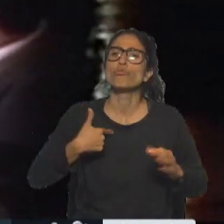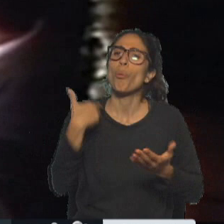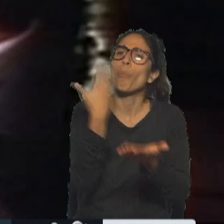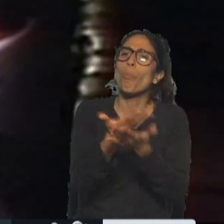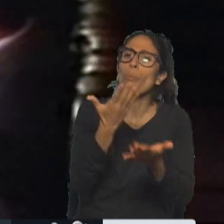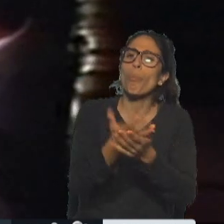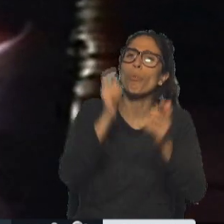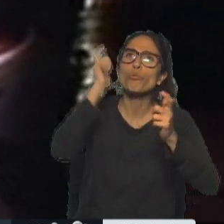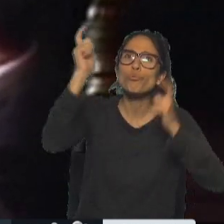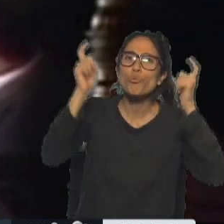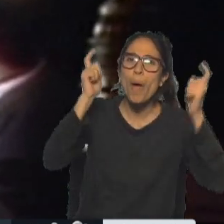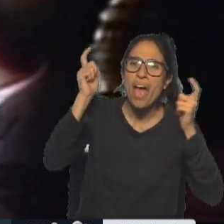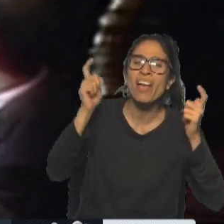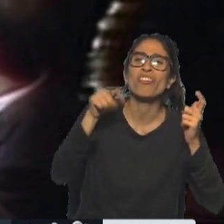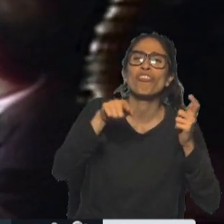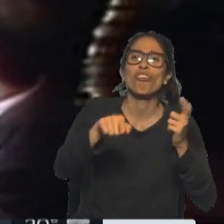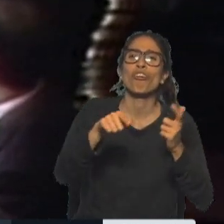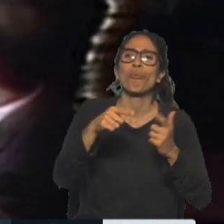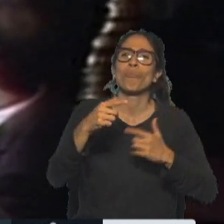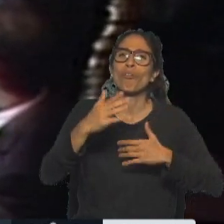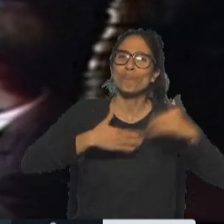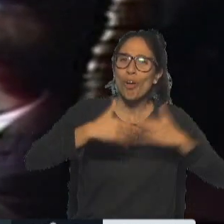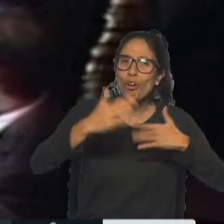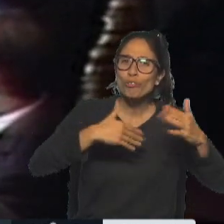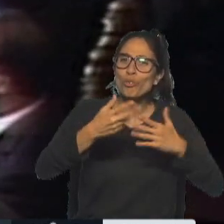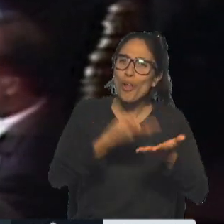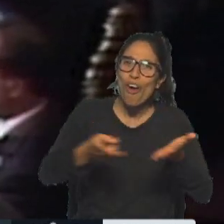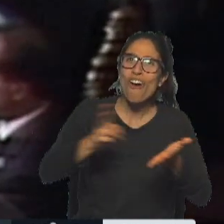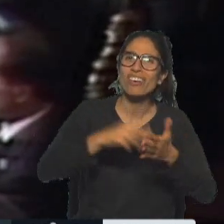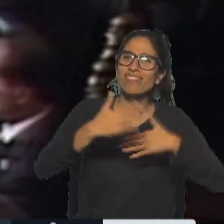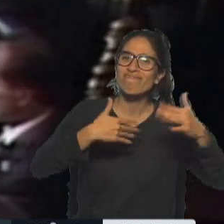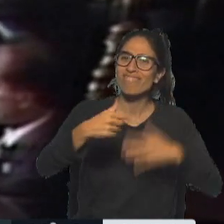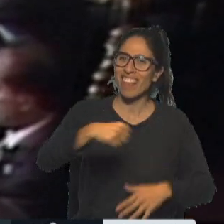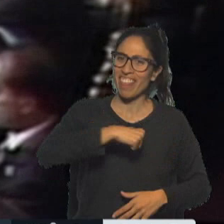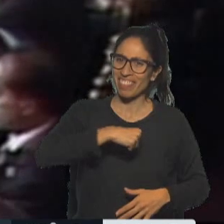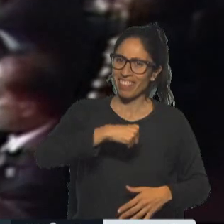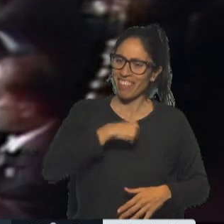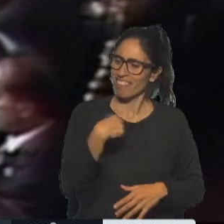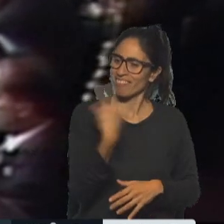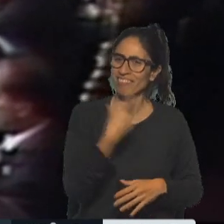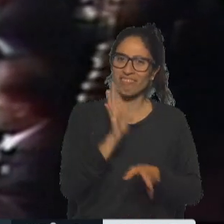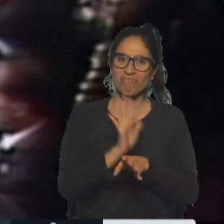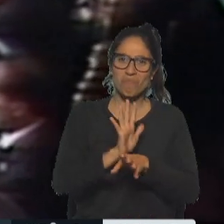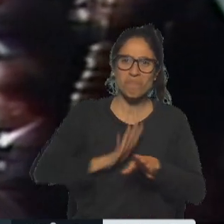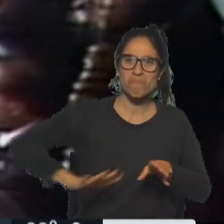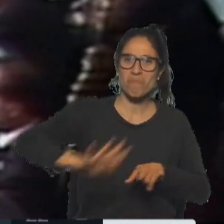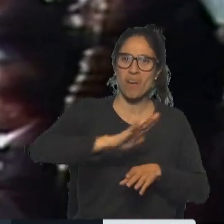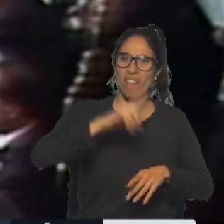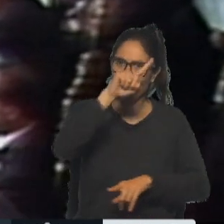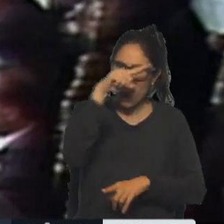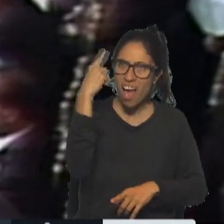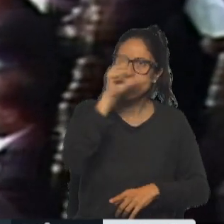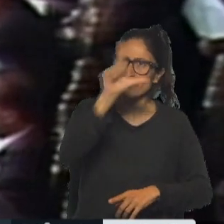nuestra propia identidad como pueblo y como nación. Vengo a proponerles un sueño, que es la construcción de la verdad y la